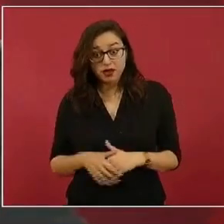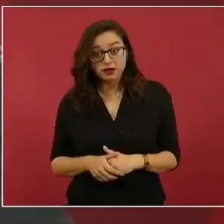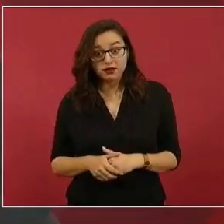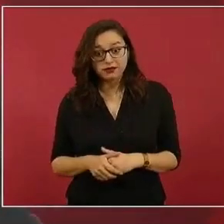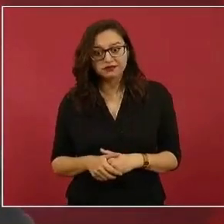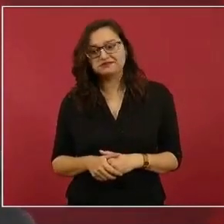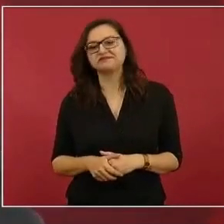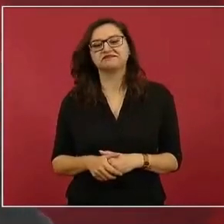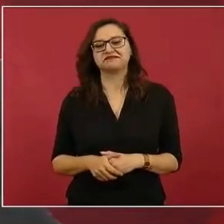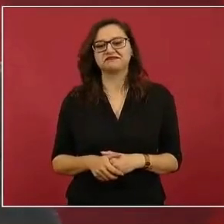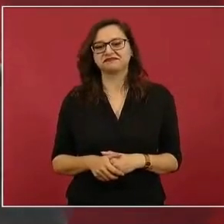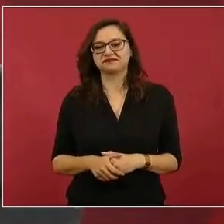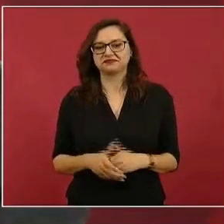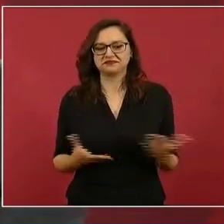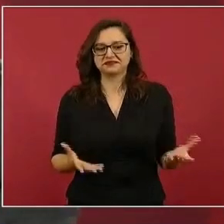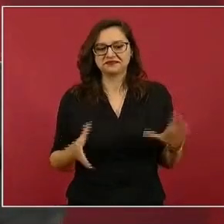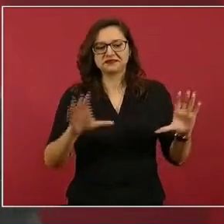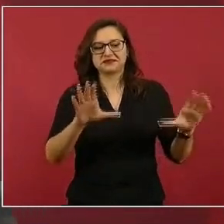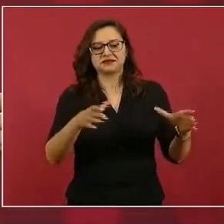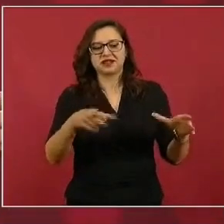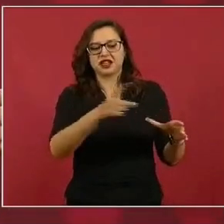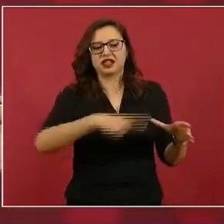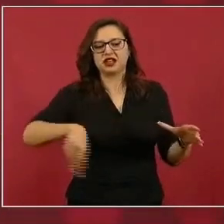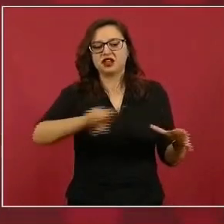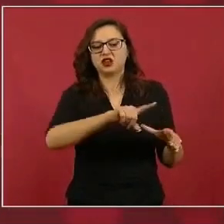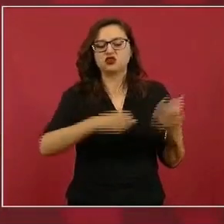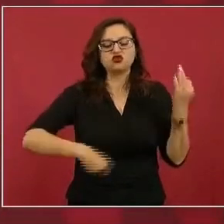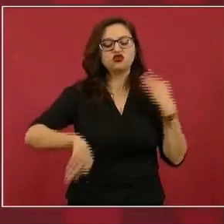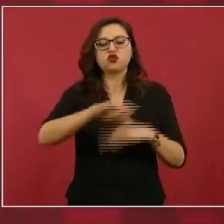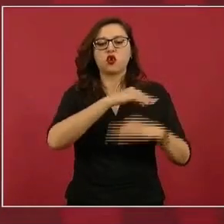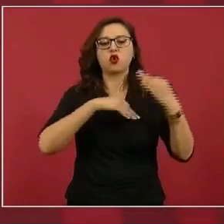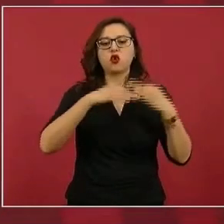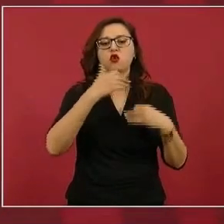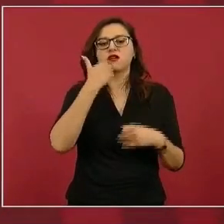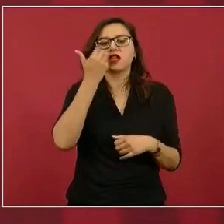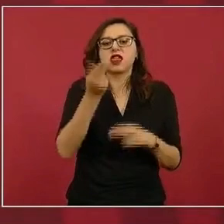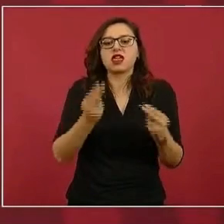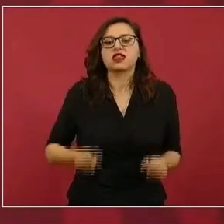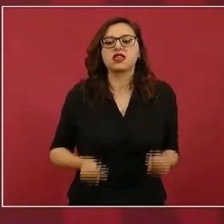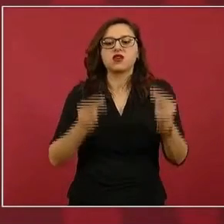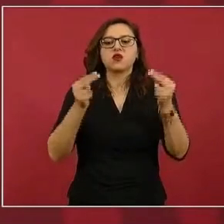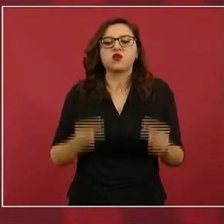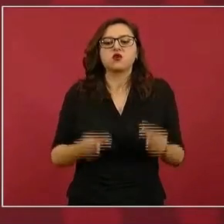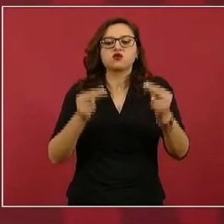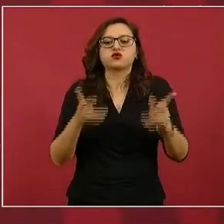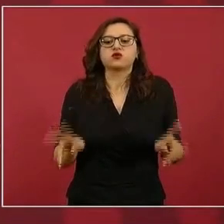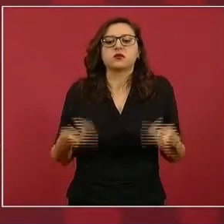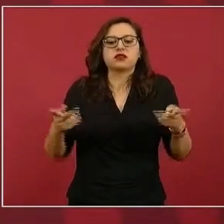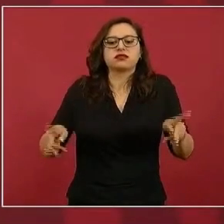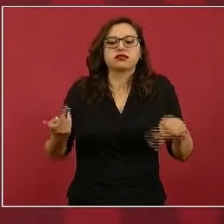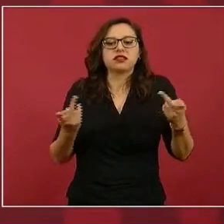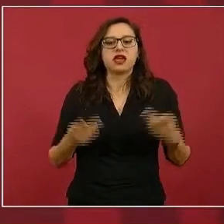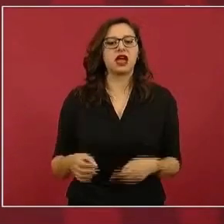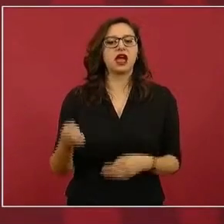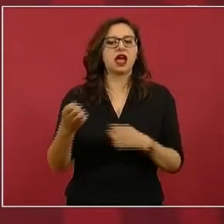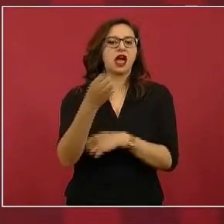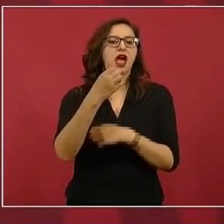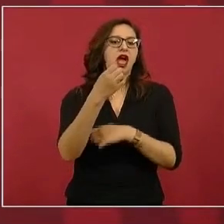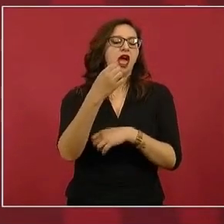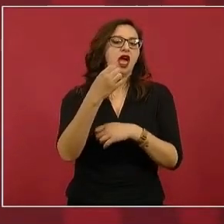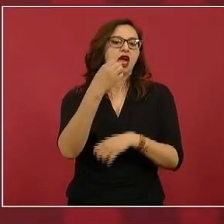Si ellos son partidarios de cobrarlo todo, de cobrar la educación, de cobrar la salud,